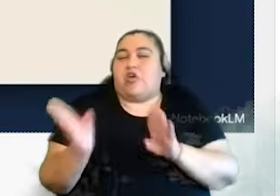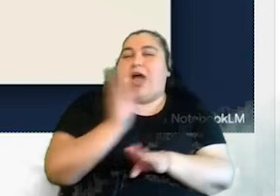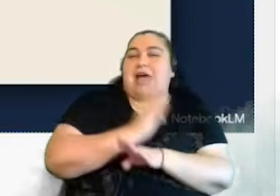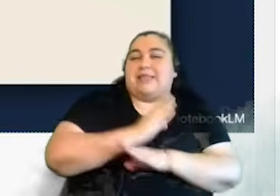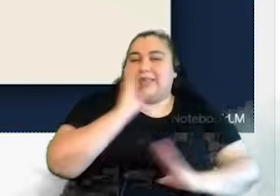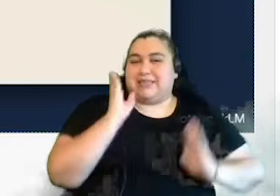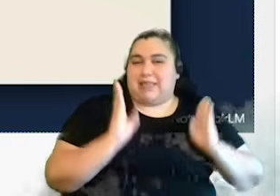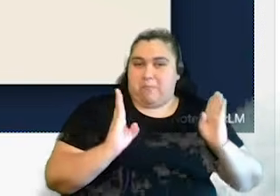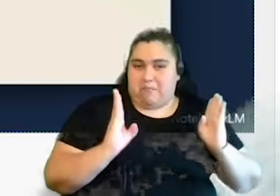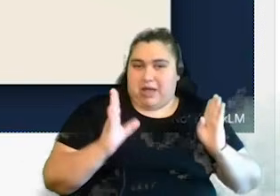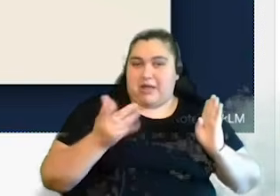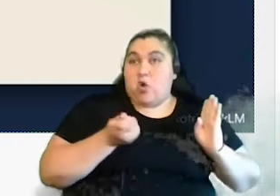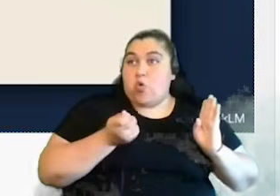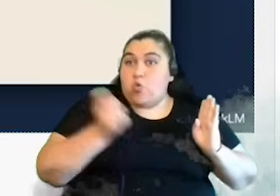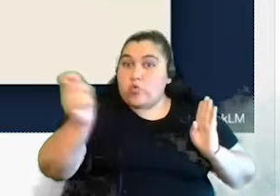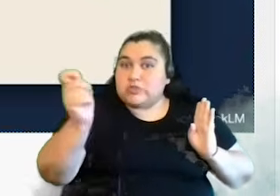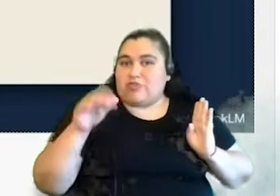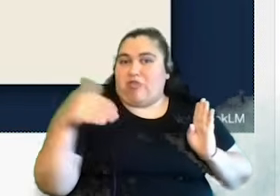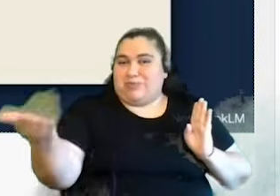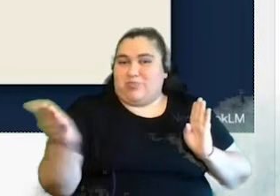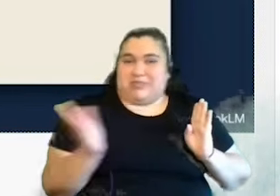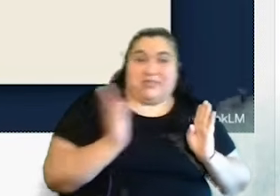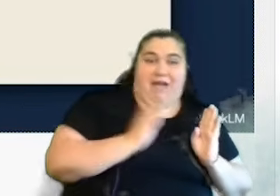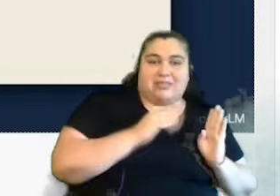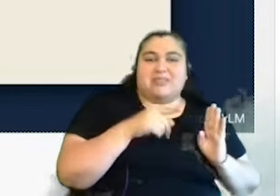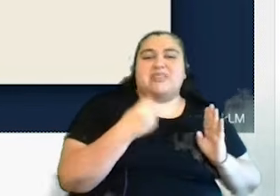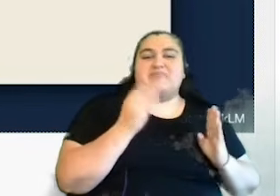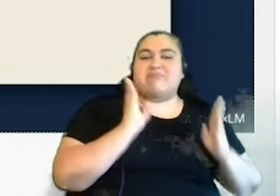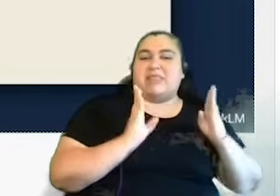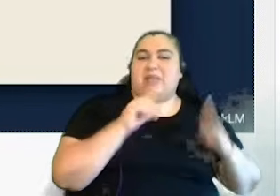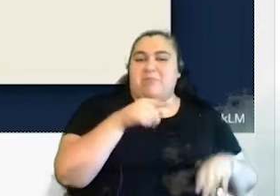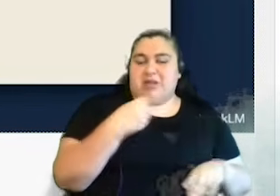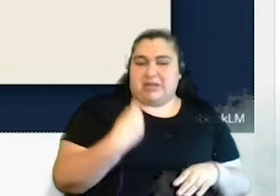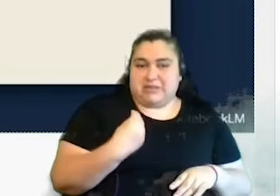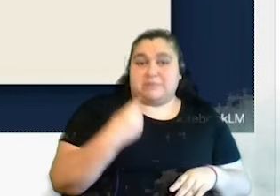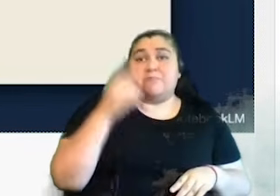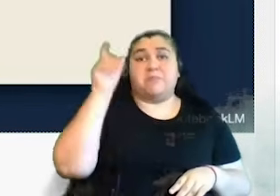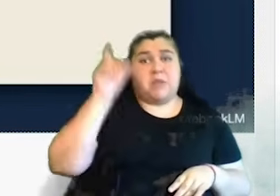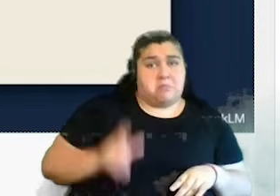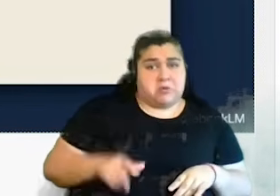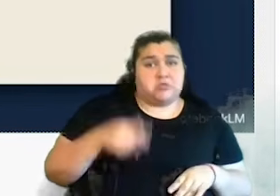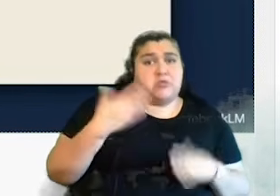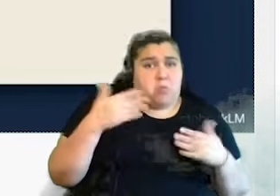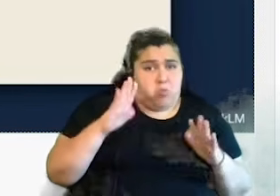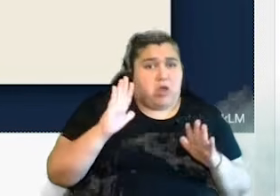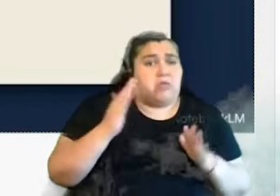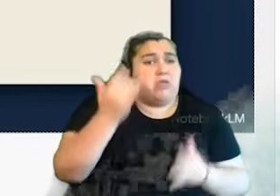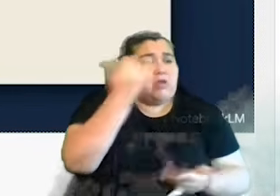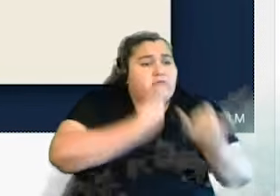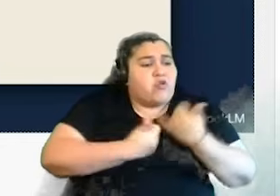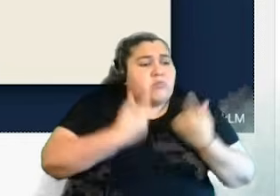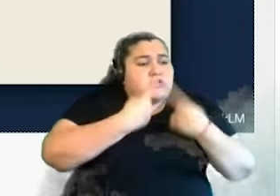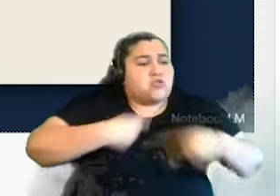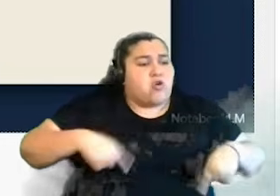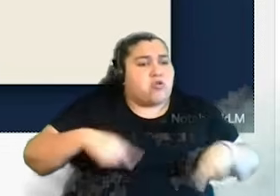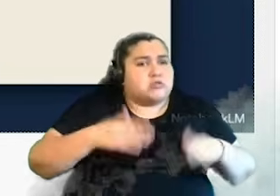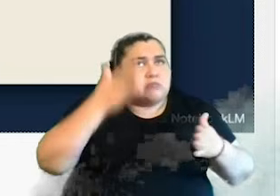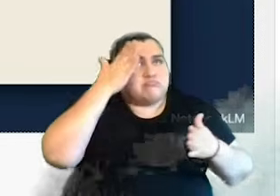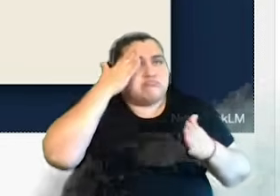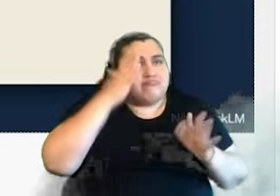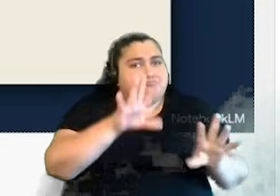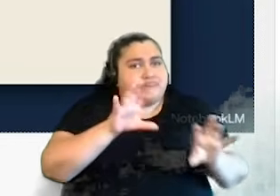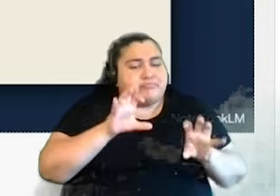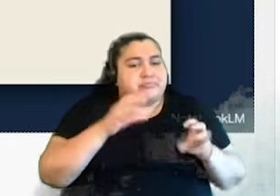En este caso, el contribuyente tiene la posibilidad de allanarse a la pretensión fiscal de manera incondicional. ¿Cómo se va a